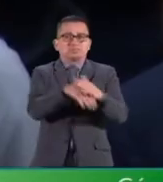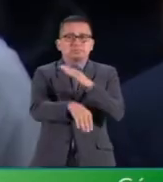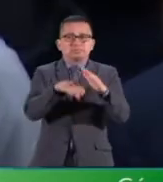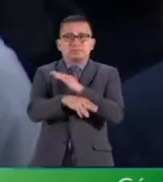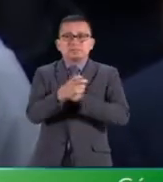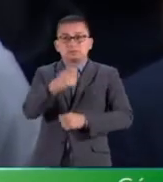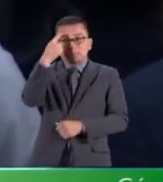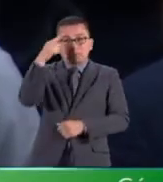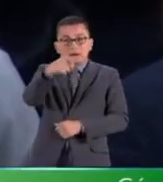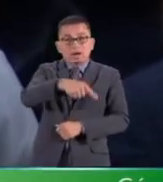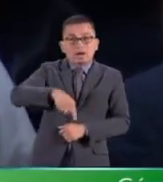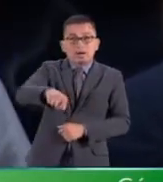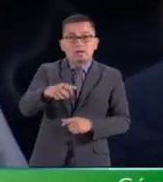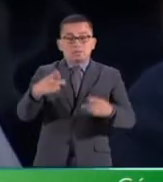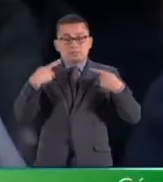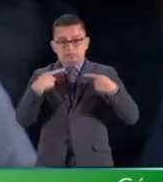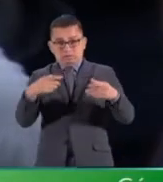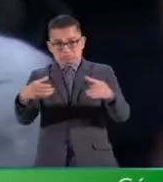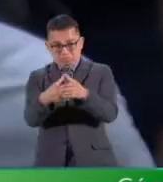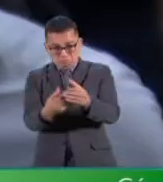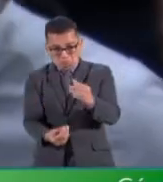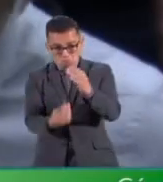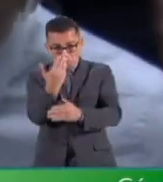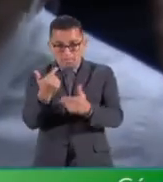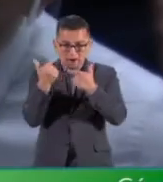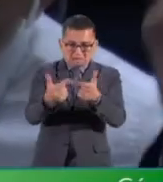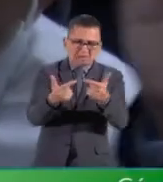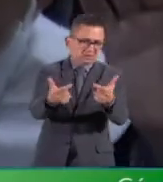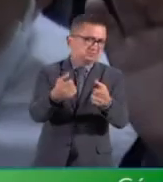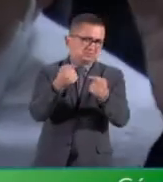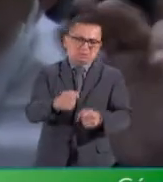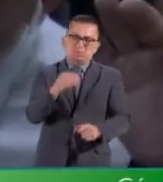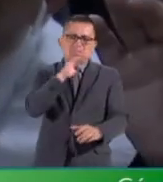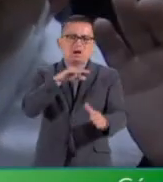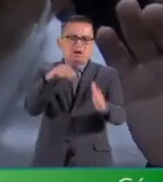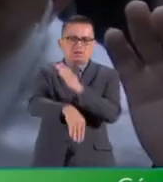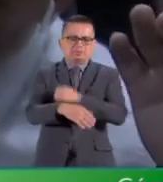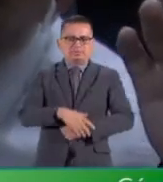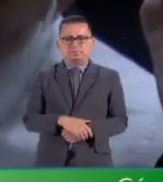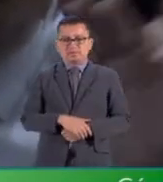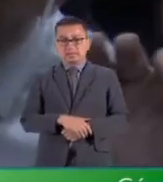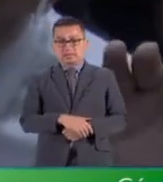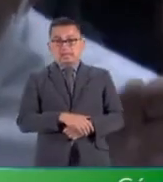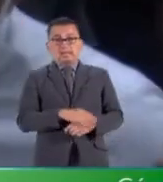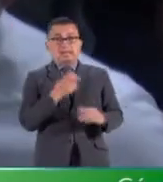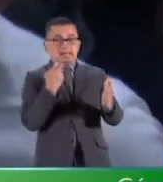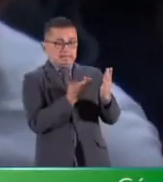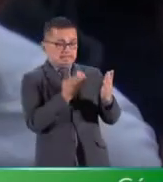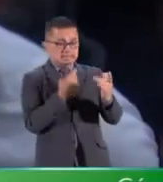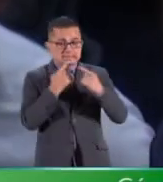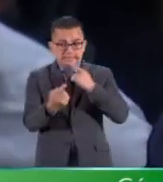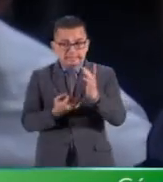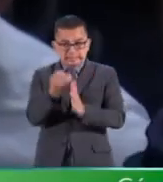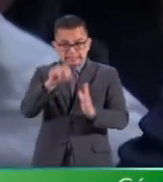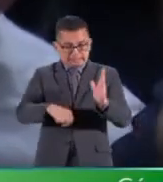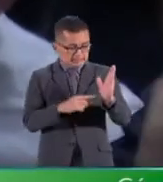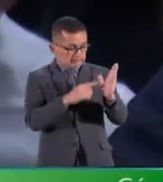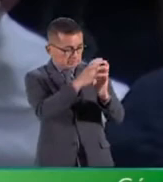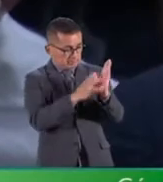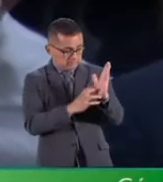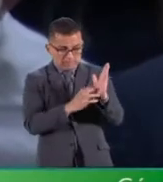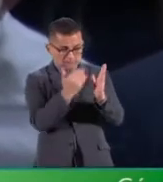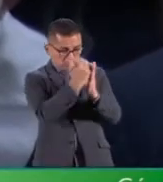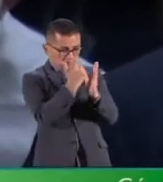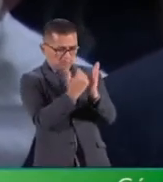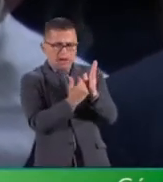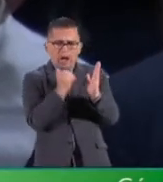futuros. En el dictamen no hay un solo apartado que impacte al ciudadano común, que